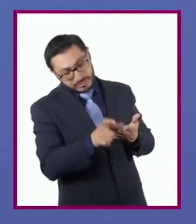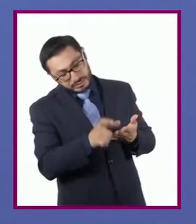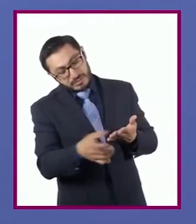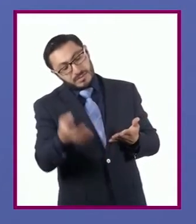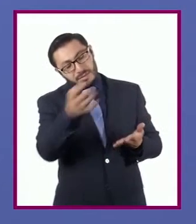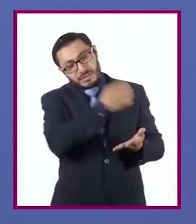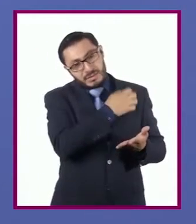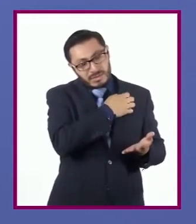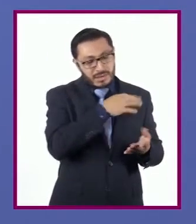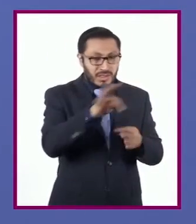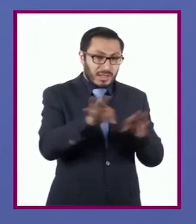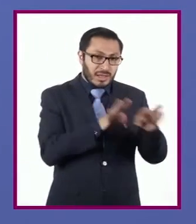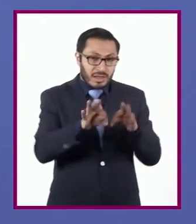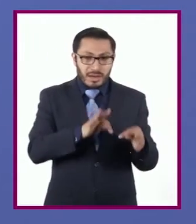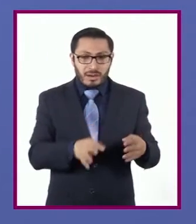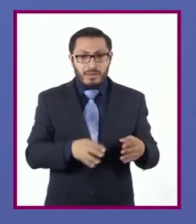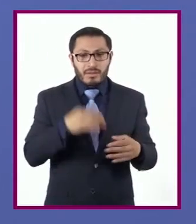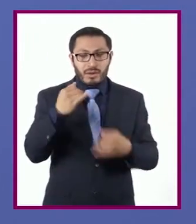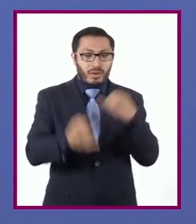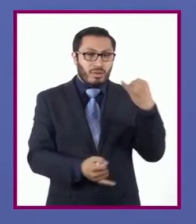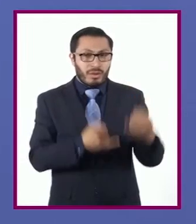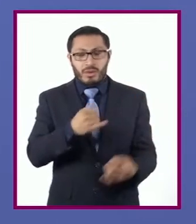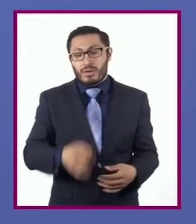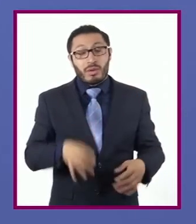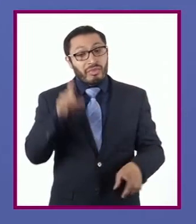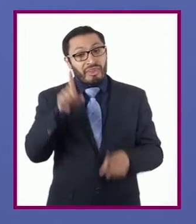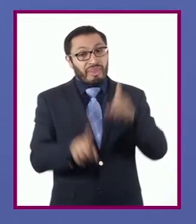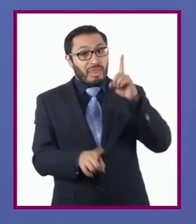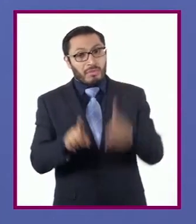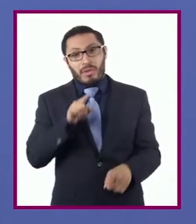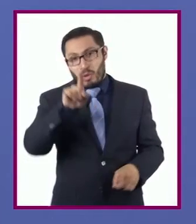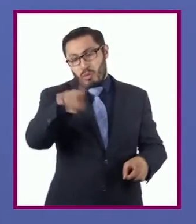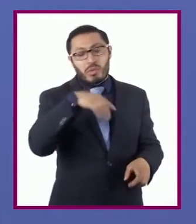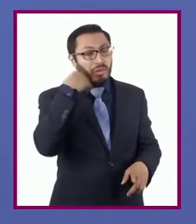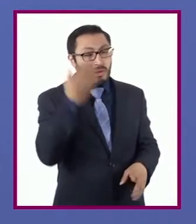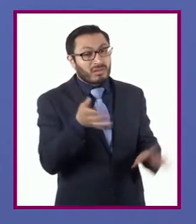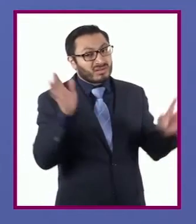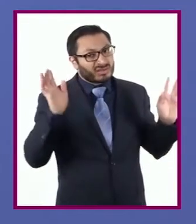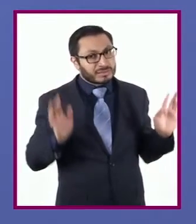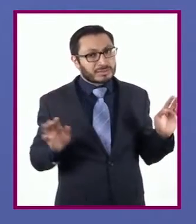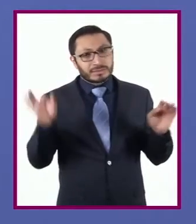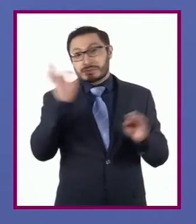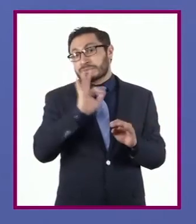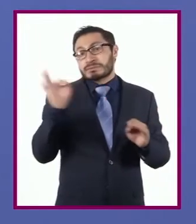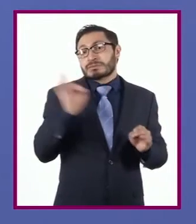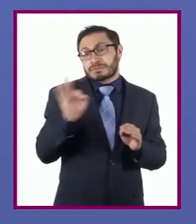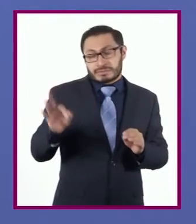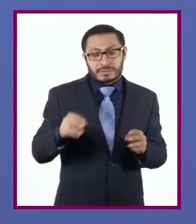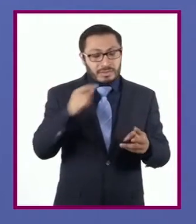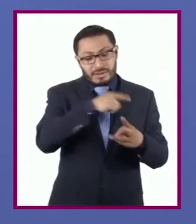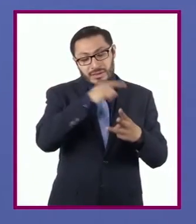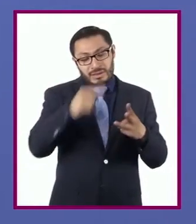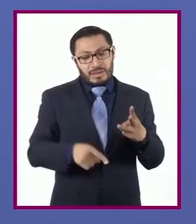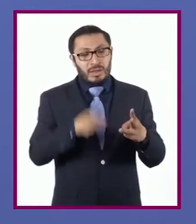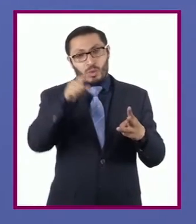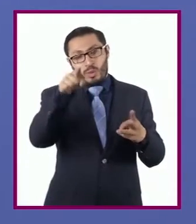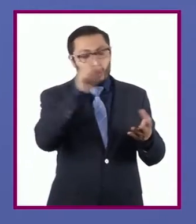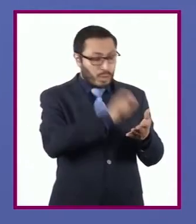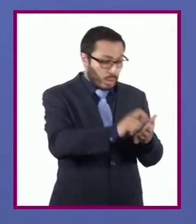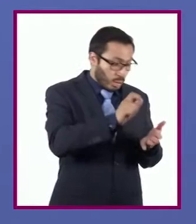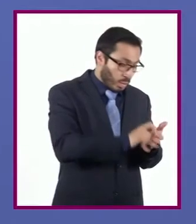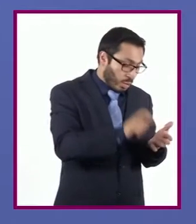educación, trabajo, recreación, según sea el caso. Es posible que las 3 aspiraciones que hayan